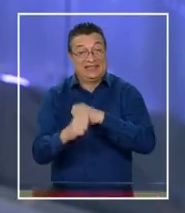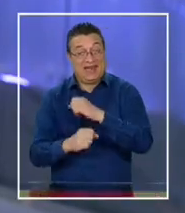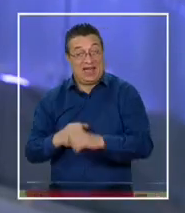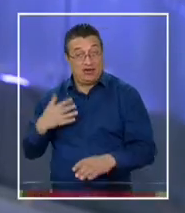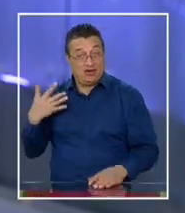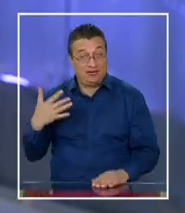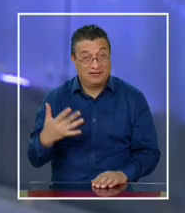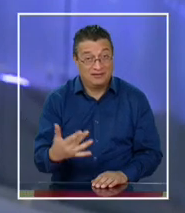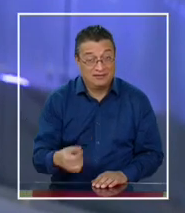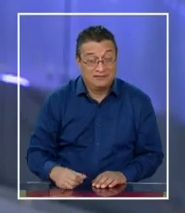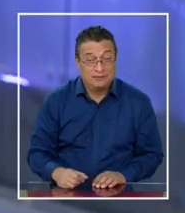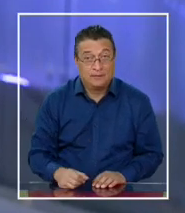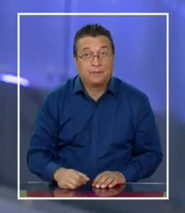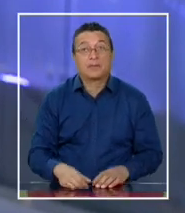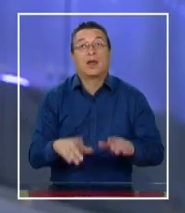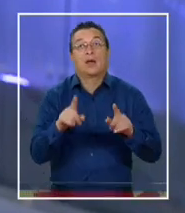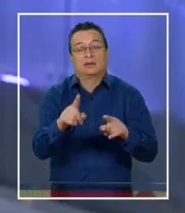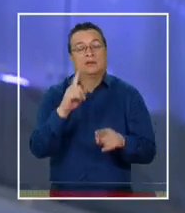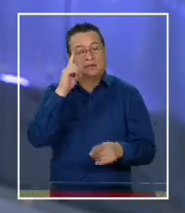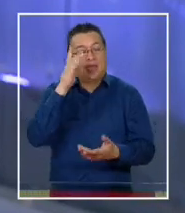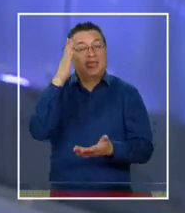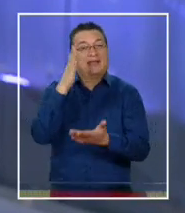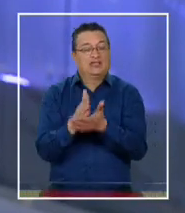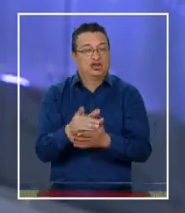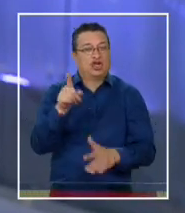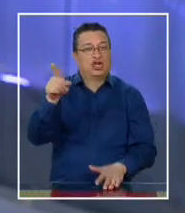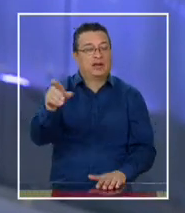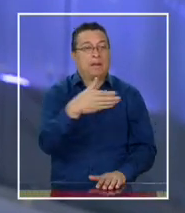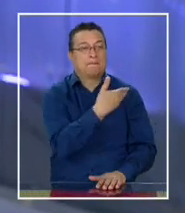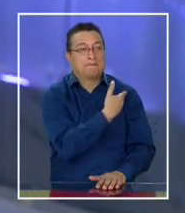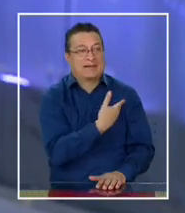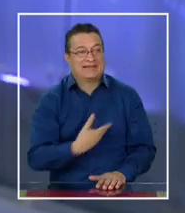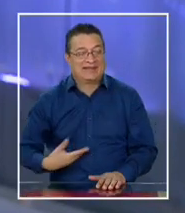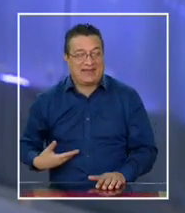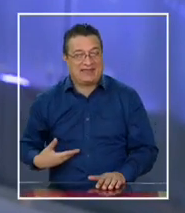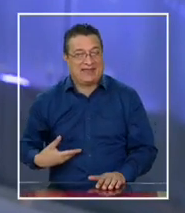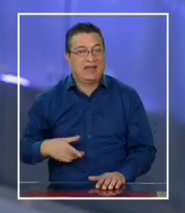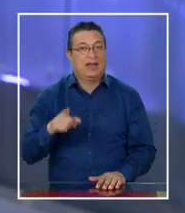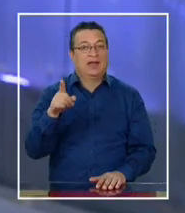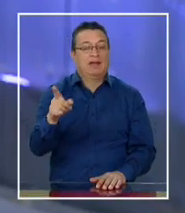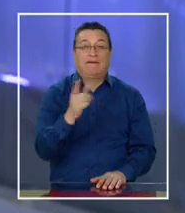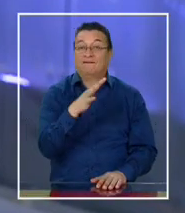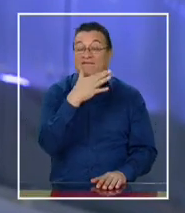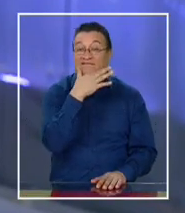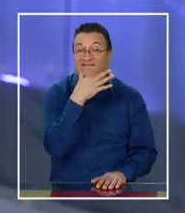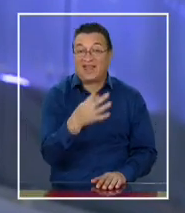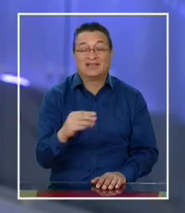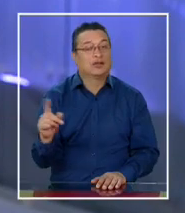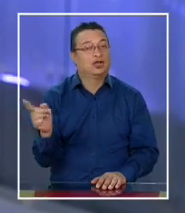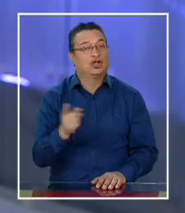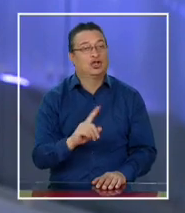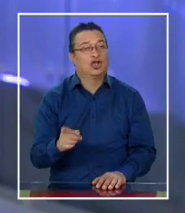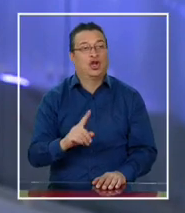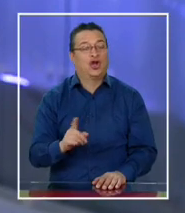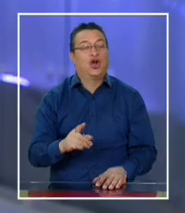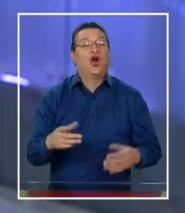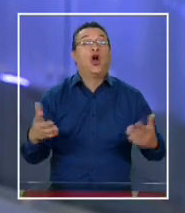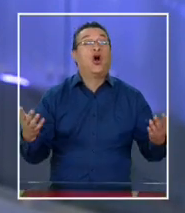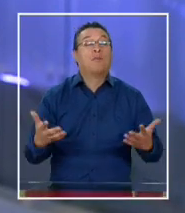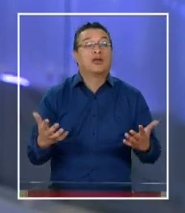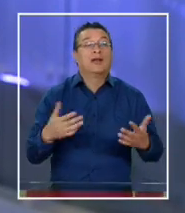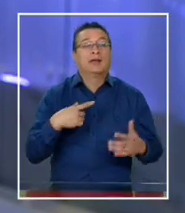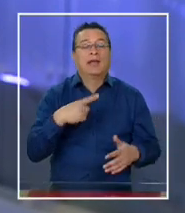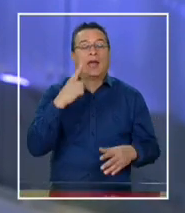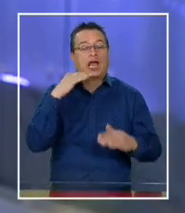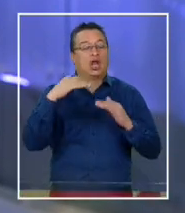Bueno hay una decisión del presidente que quiero decir No fue fácil especialmente porque es